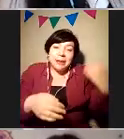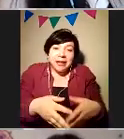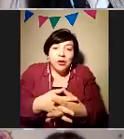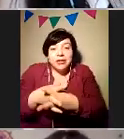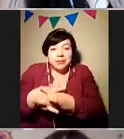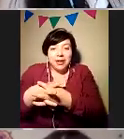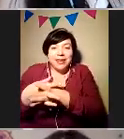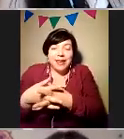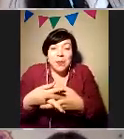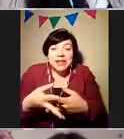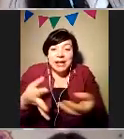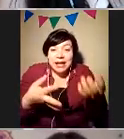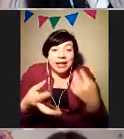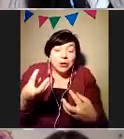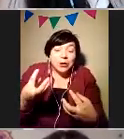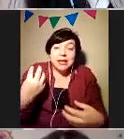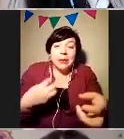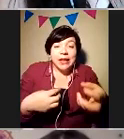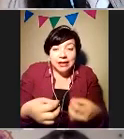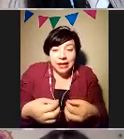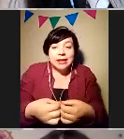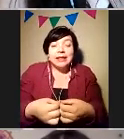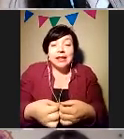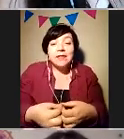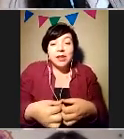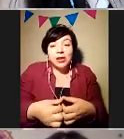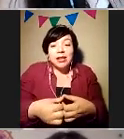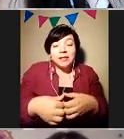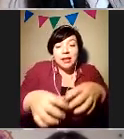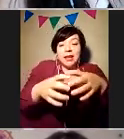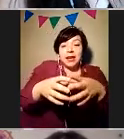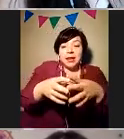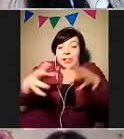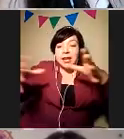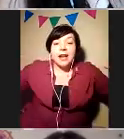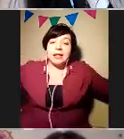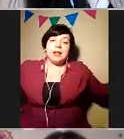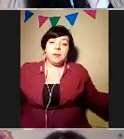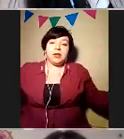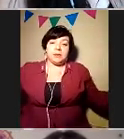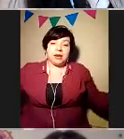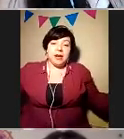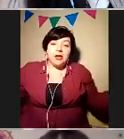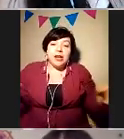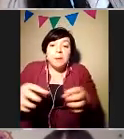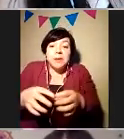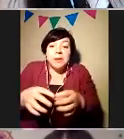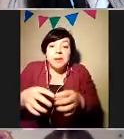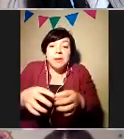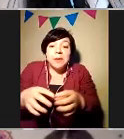Y ahí llegamos al tema, es pensar en lento, que es la moda lenta, y que tiene que ver con entender estas escalas de tiempo también, con